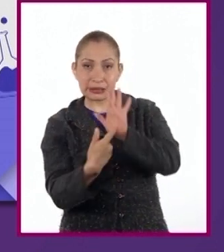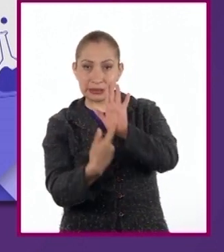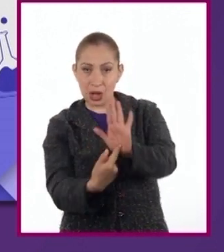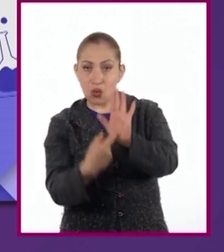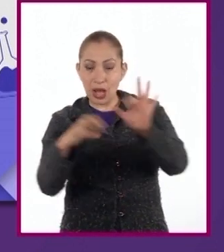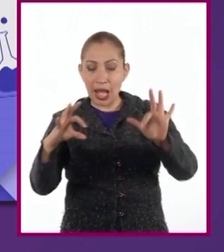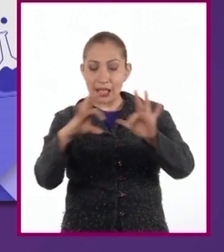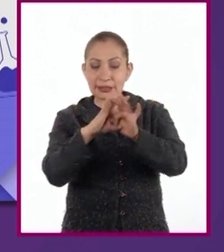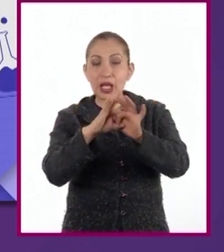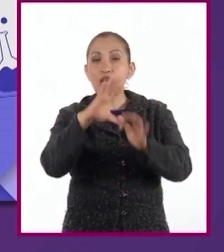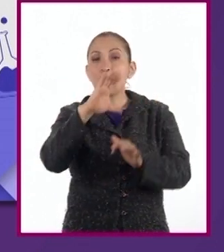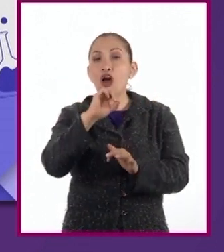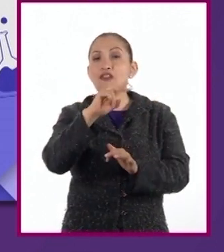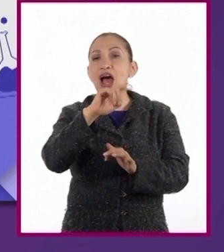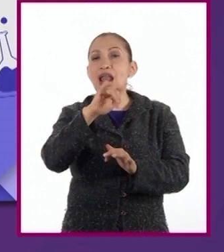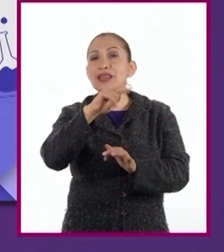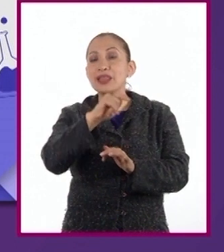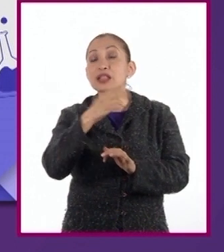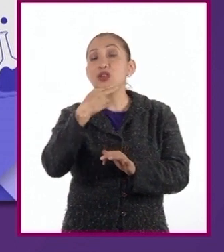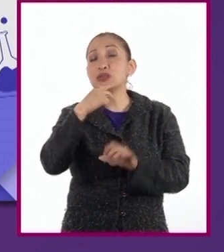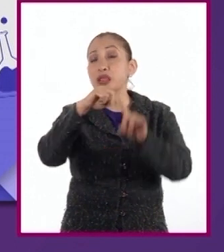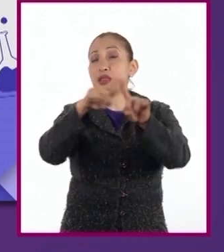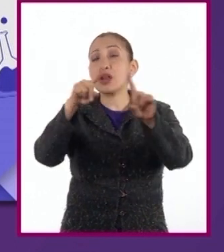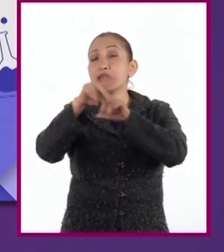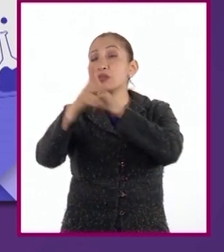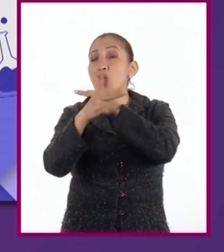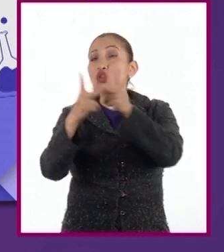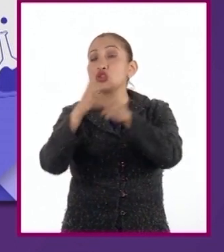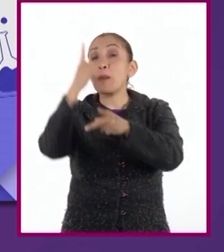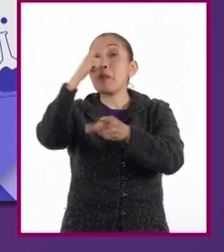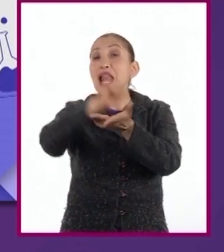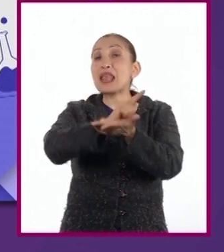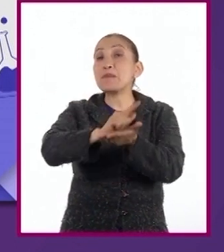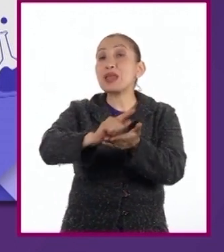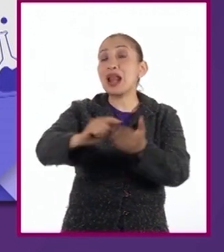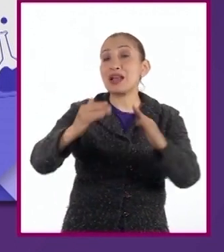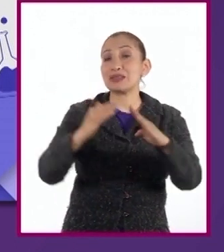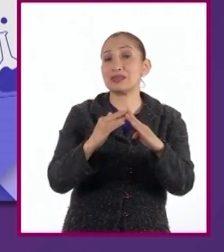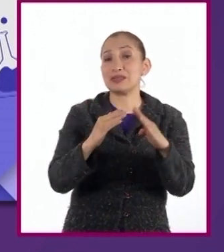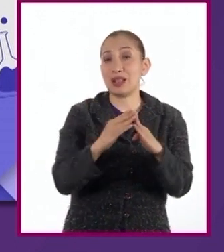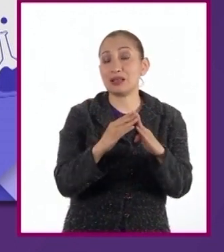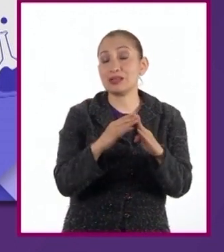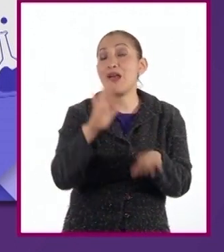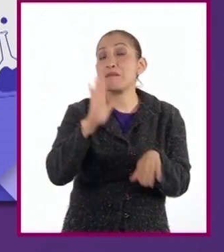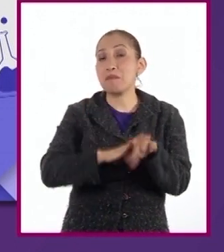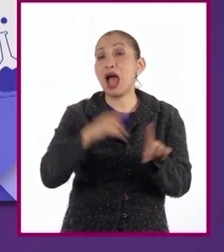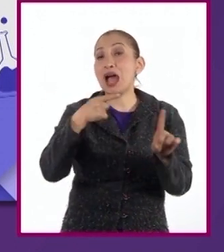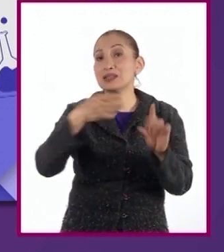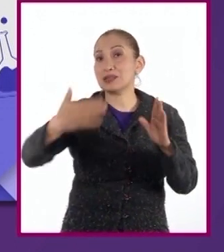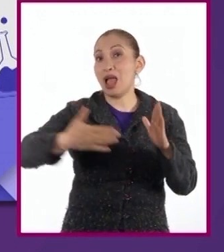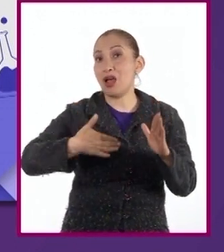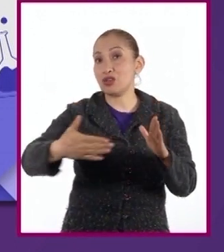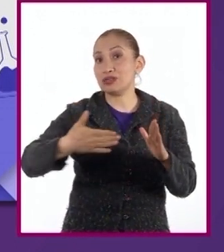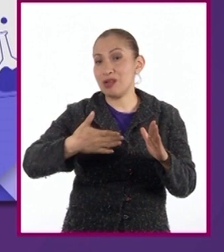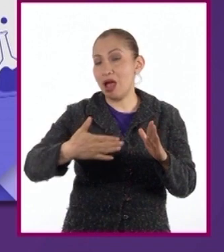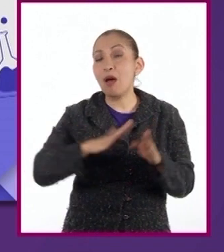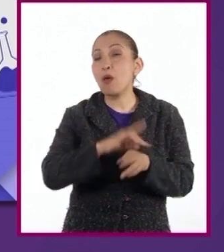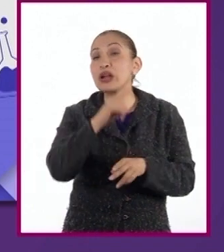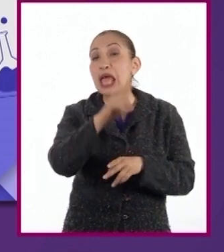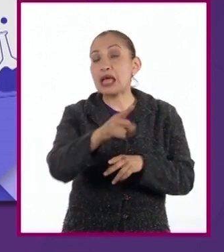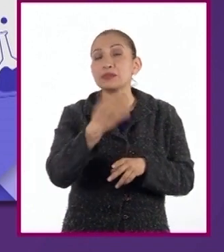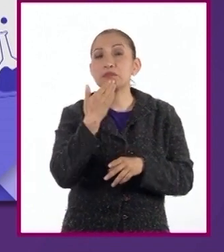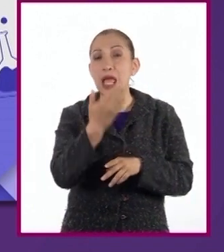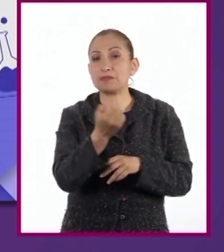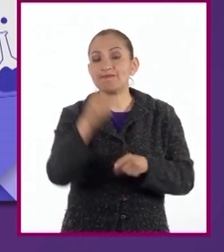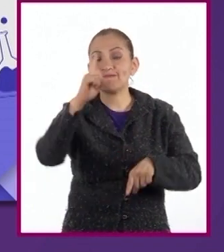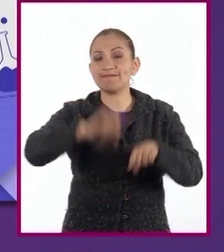representa un enlace covalente, se utiliza en muchos productos de limpieza para el hogar, sobre todo en la cocina, ya que es